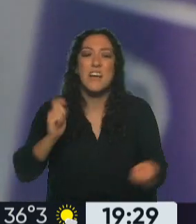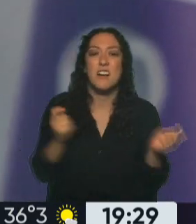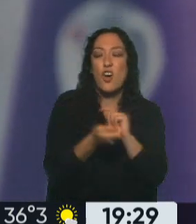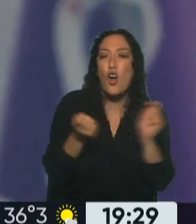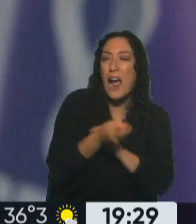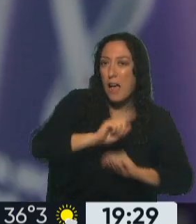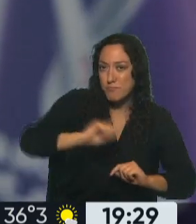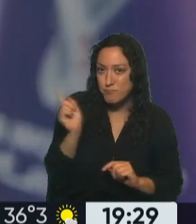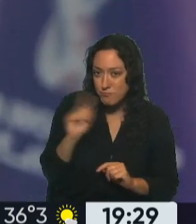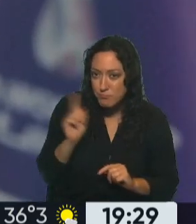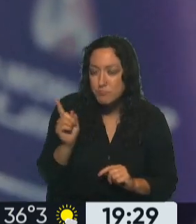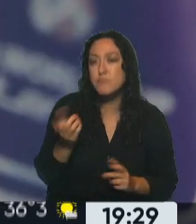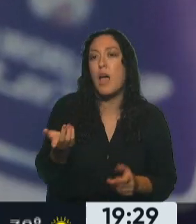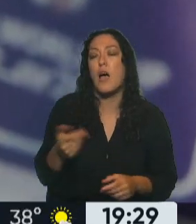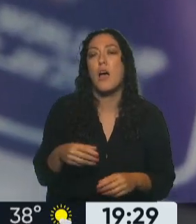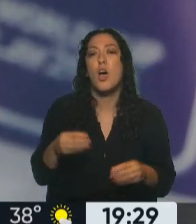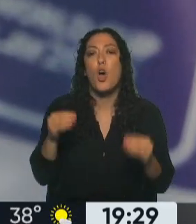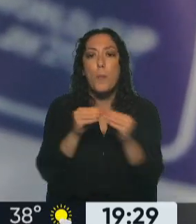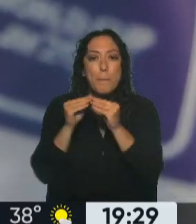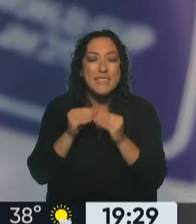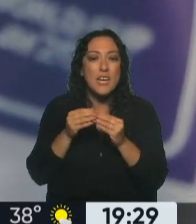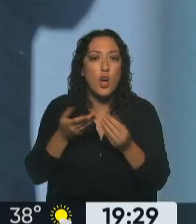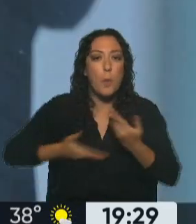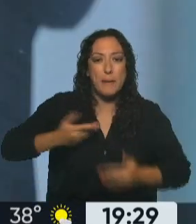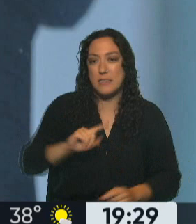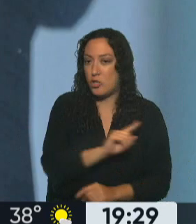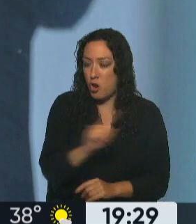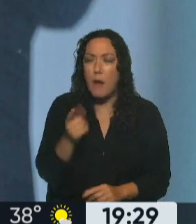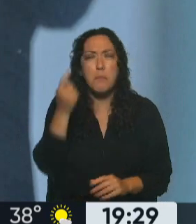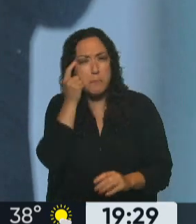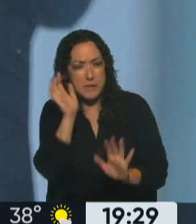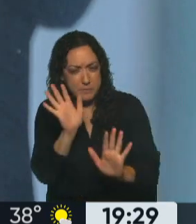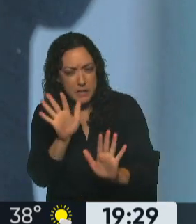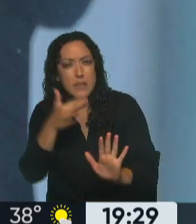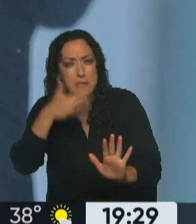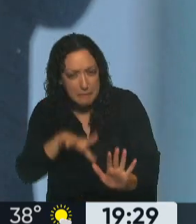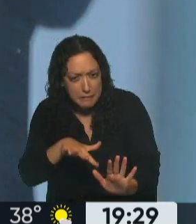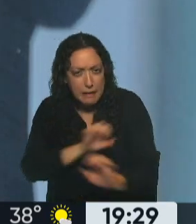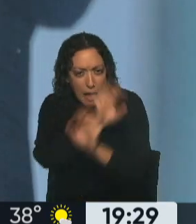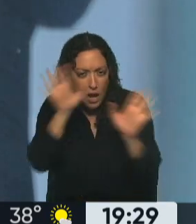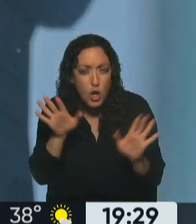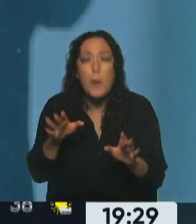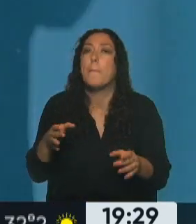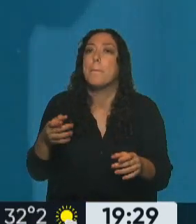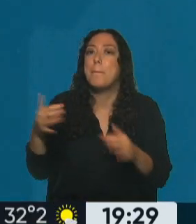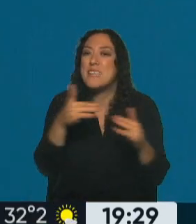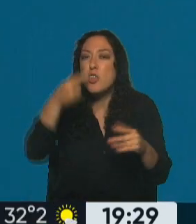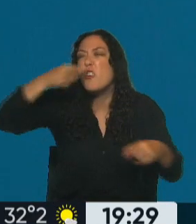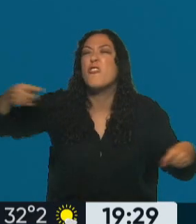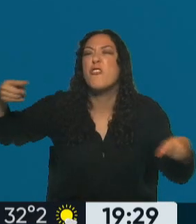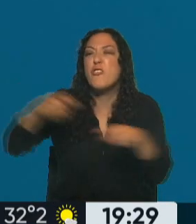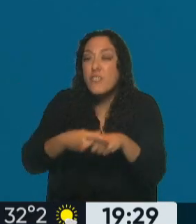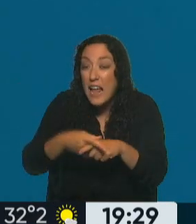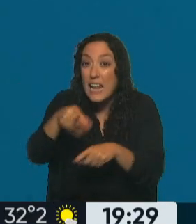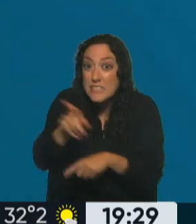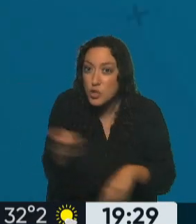viste, con los otros compañeros. Para, Pablo, a ver si entendí bien. Sí. La camiseta que usó en la final, ¿también